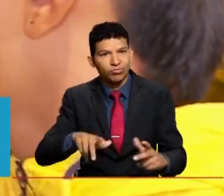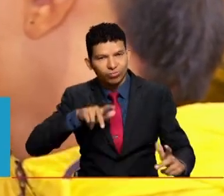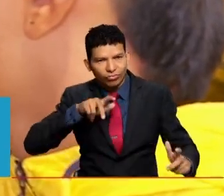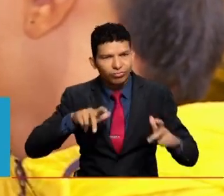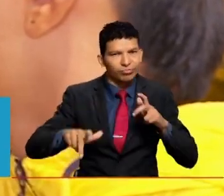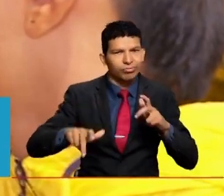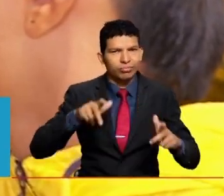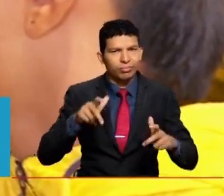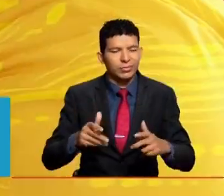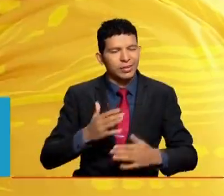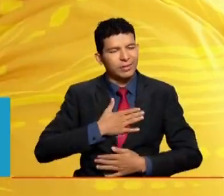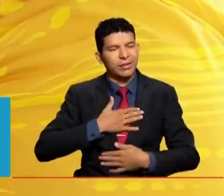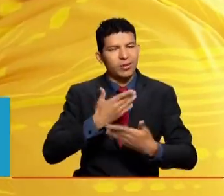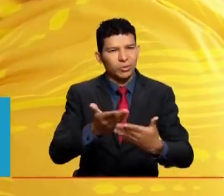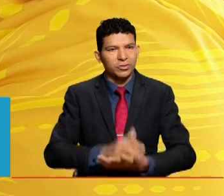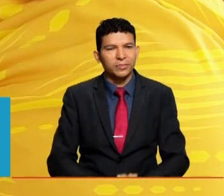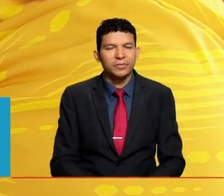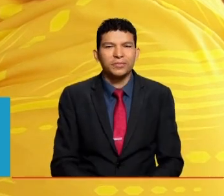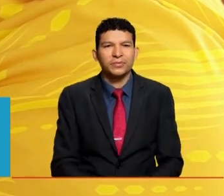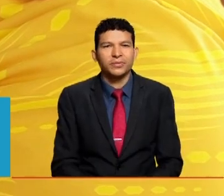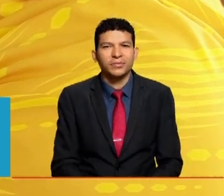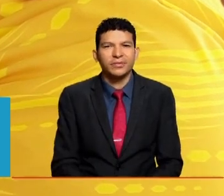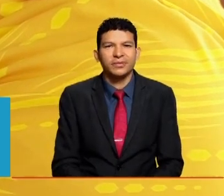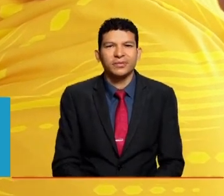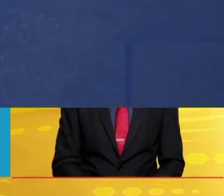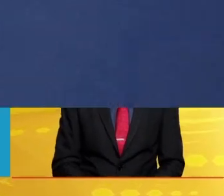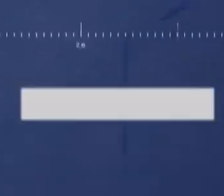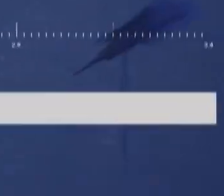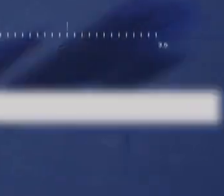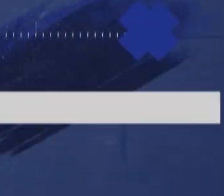pedalistas cafeteros. Un saludo cordial, Daniel.